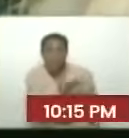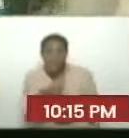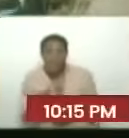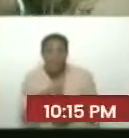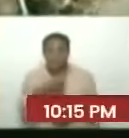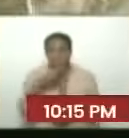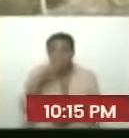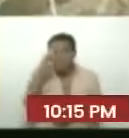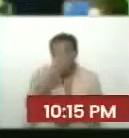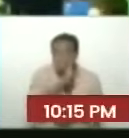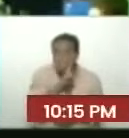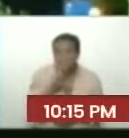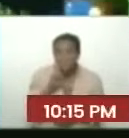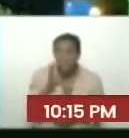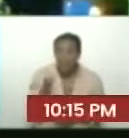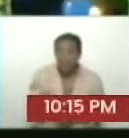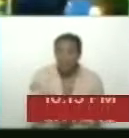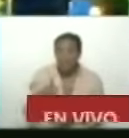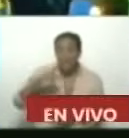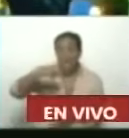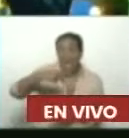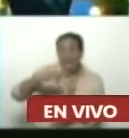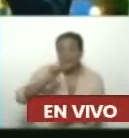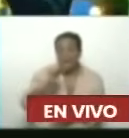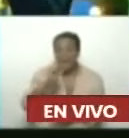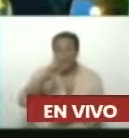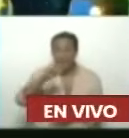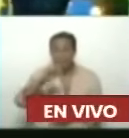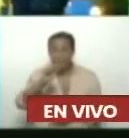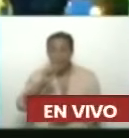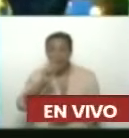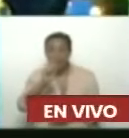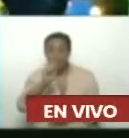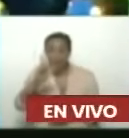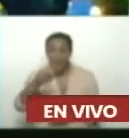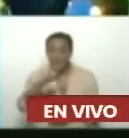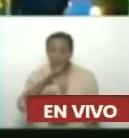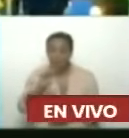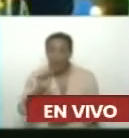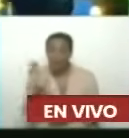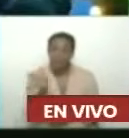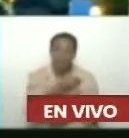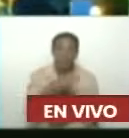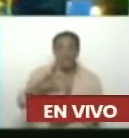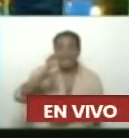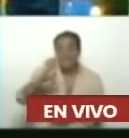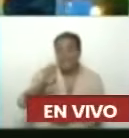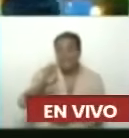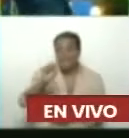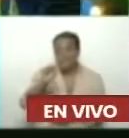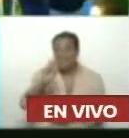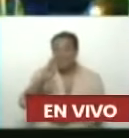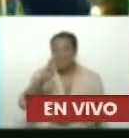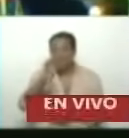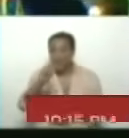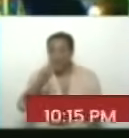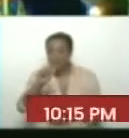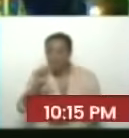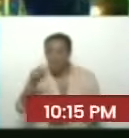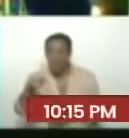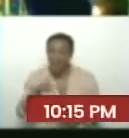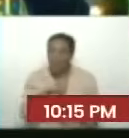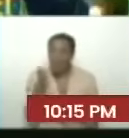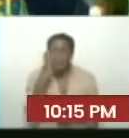Cuando llegaron los padres, nosotros le colocamos Camatagua y Sebastián. ¿Verdad? Sí, cuando los estuvimos